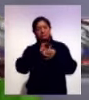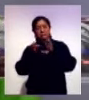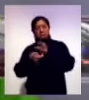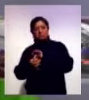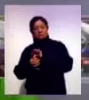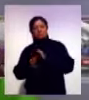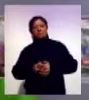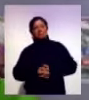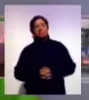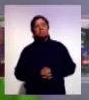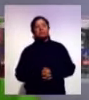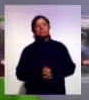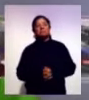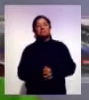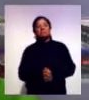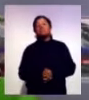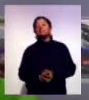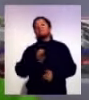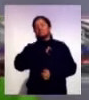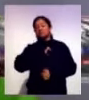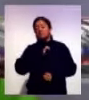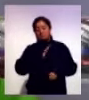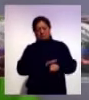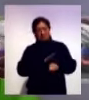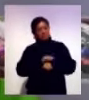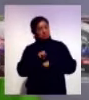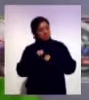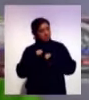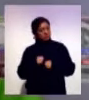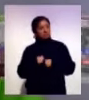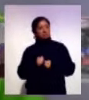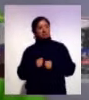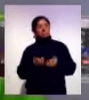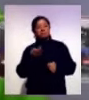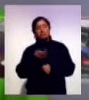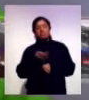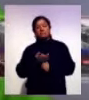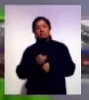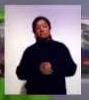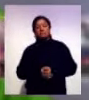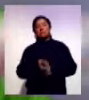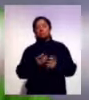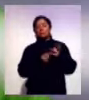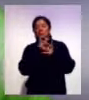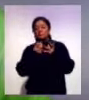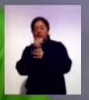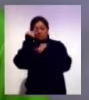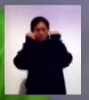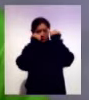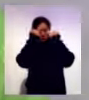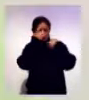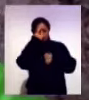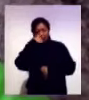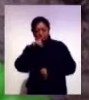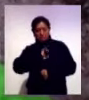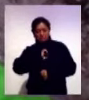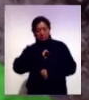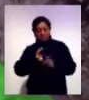hacer el entrenamiento más intenso, bueno, vamos a trabajar mucho más y hacer nuevas estrategias para tener una mejor carrera en